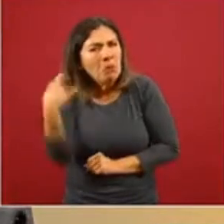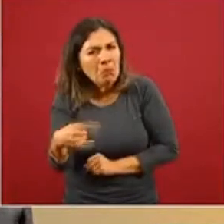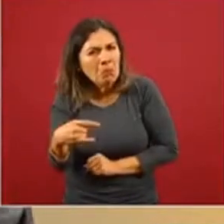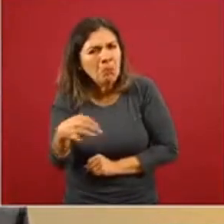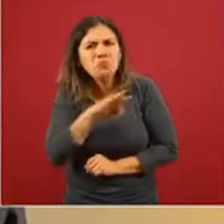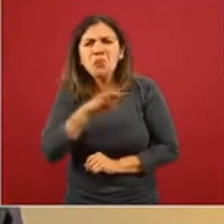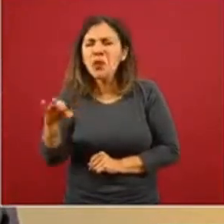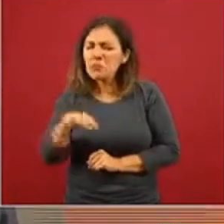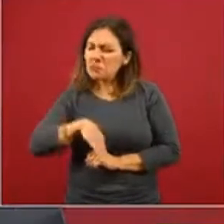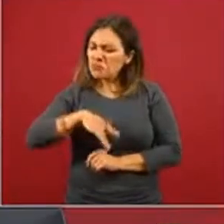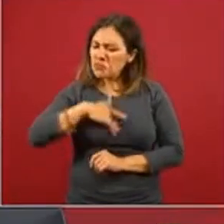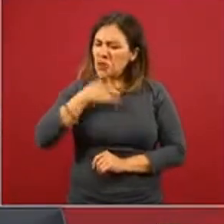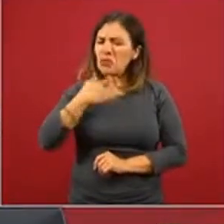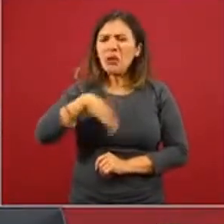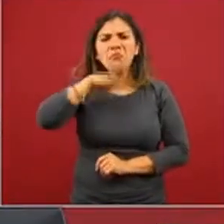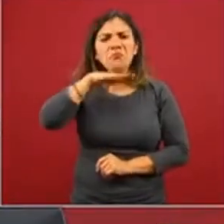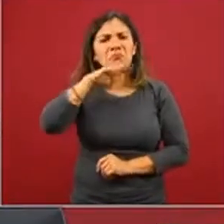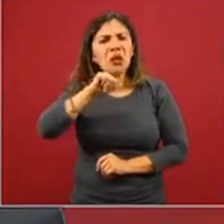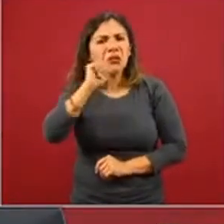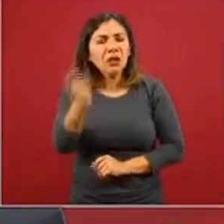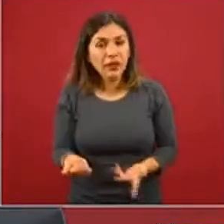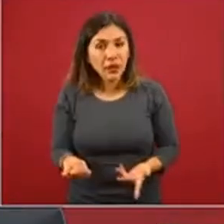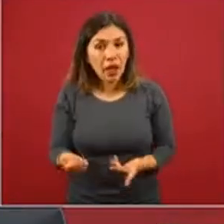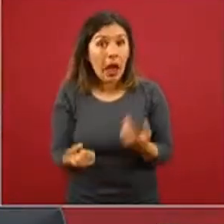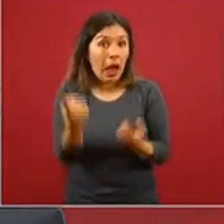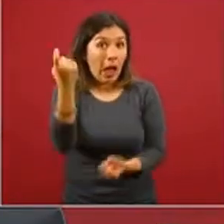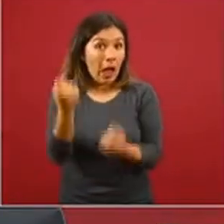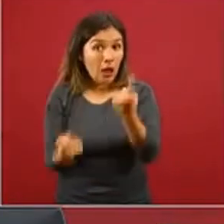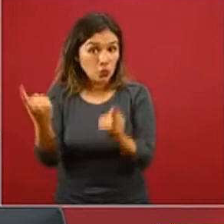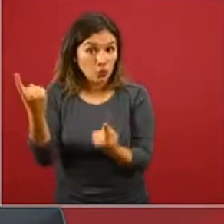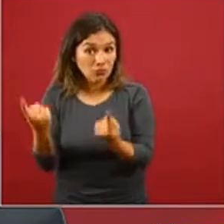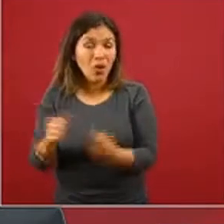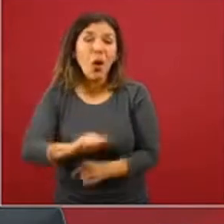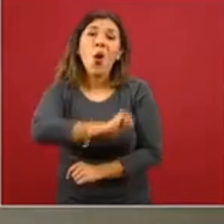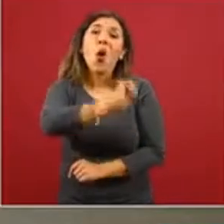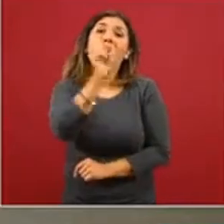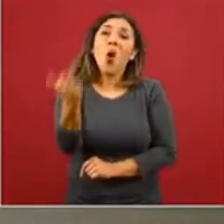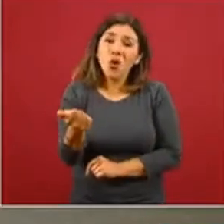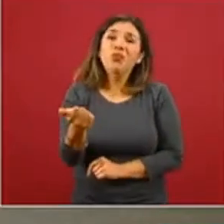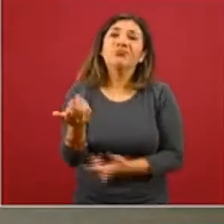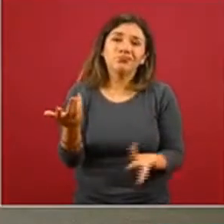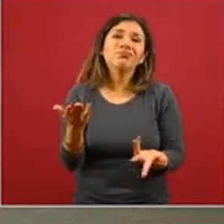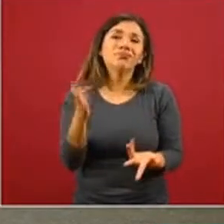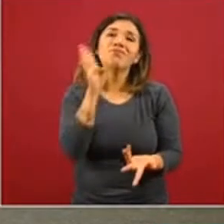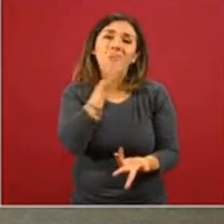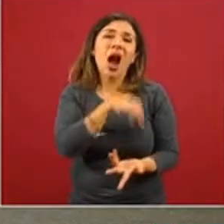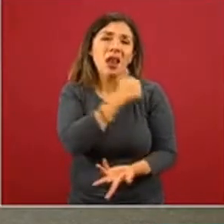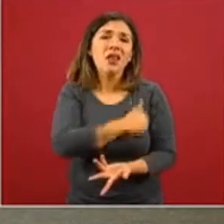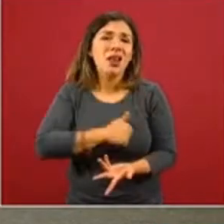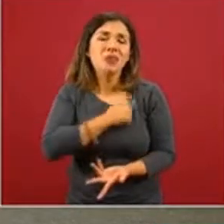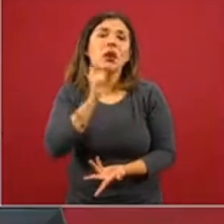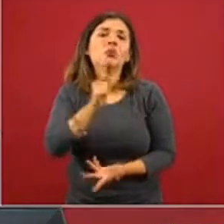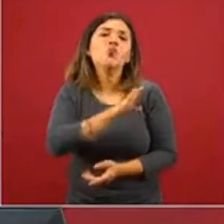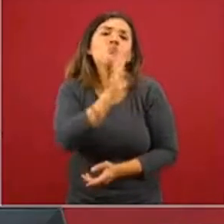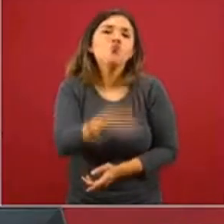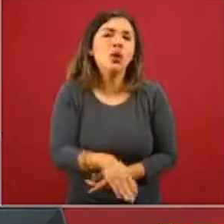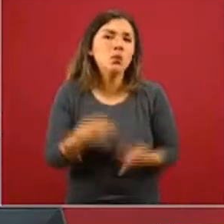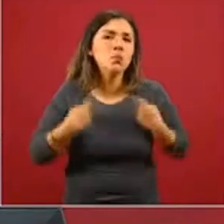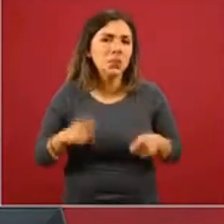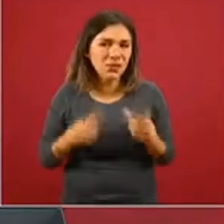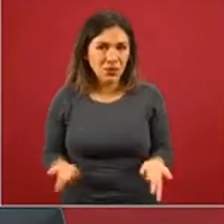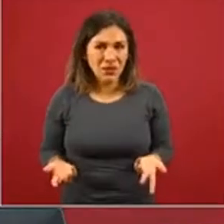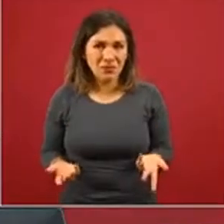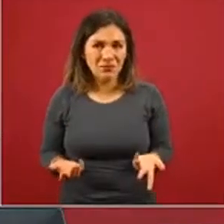al grado de ser completamente asintomáticos. Y el extremo de lo indeseable en una enfermedad como esta, por supuesto que es la muerte.